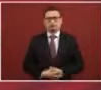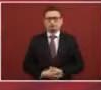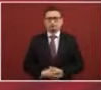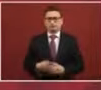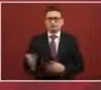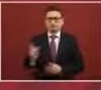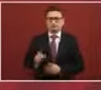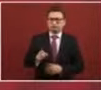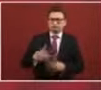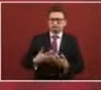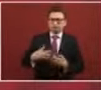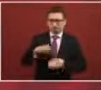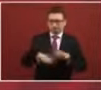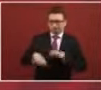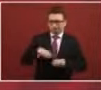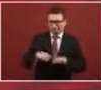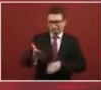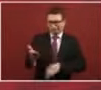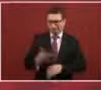un empresario.